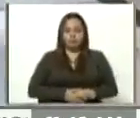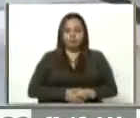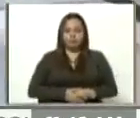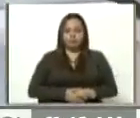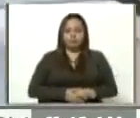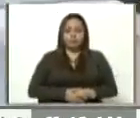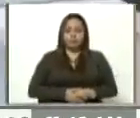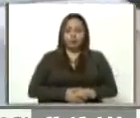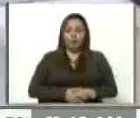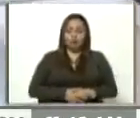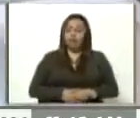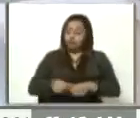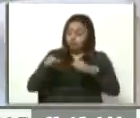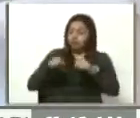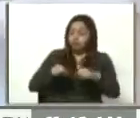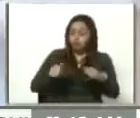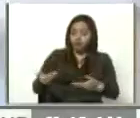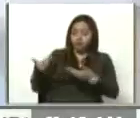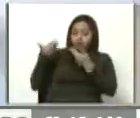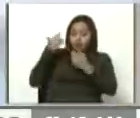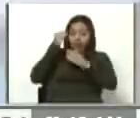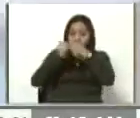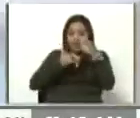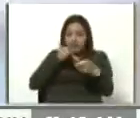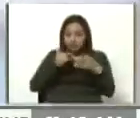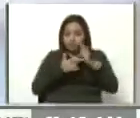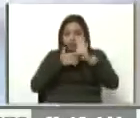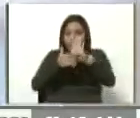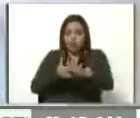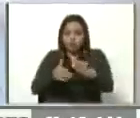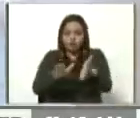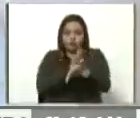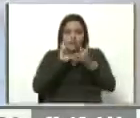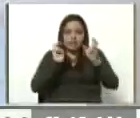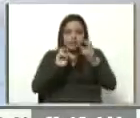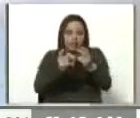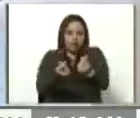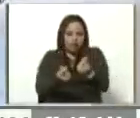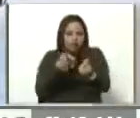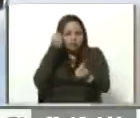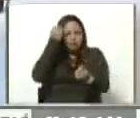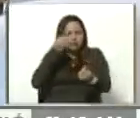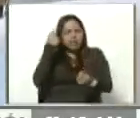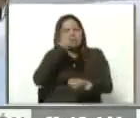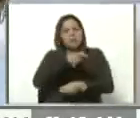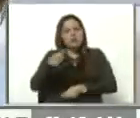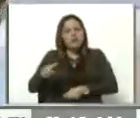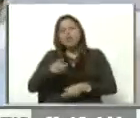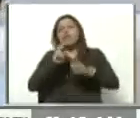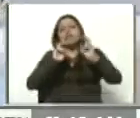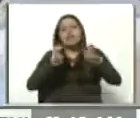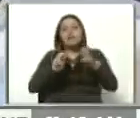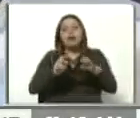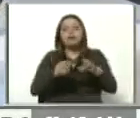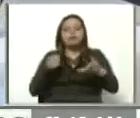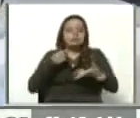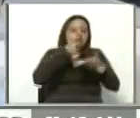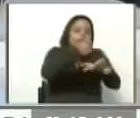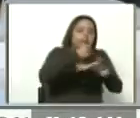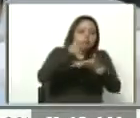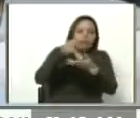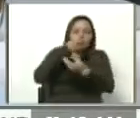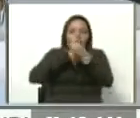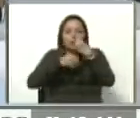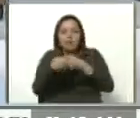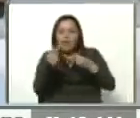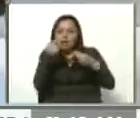Bueno, ahí está el tema económico, ¿no? Las opiniones, la gente, justamente el tema del abastecimiento, calidad de